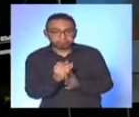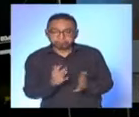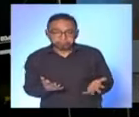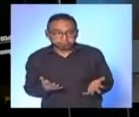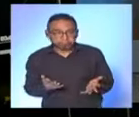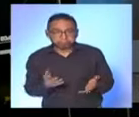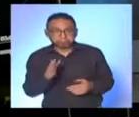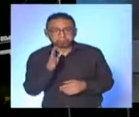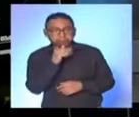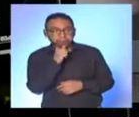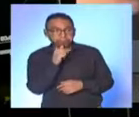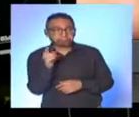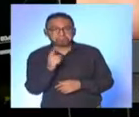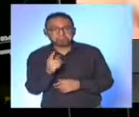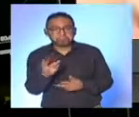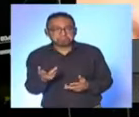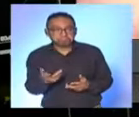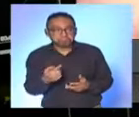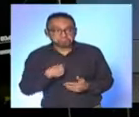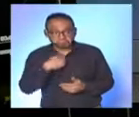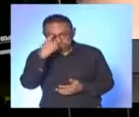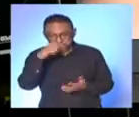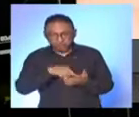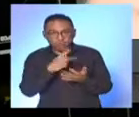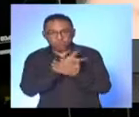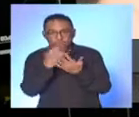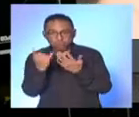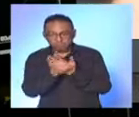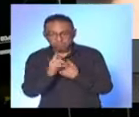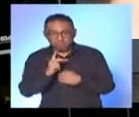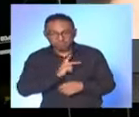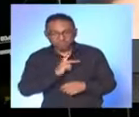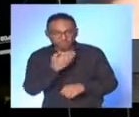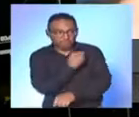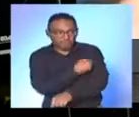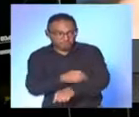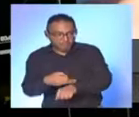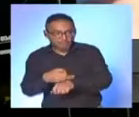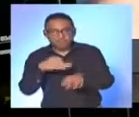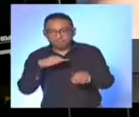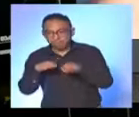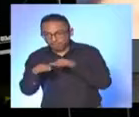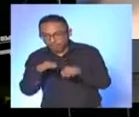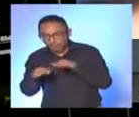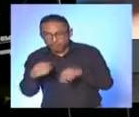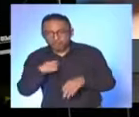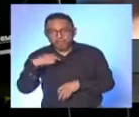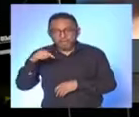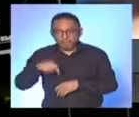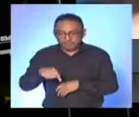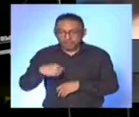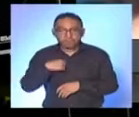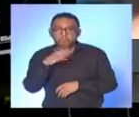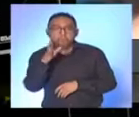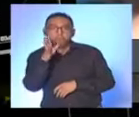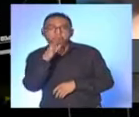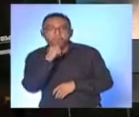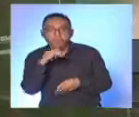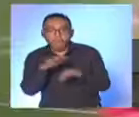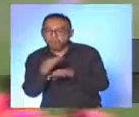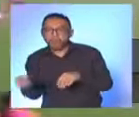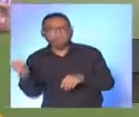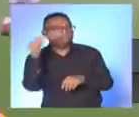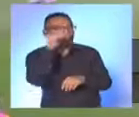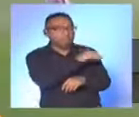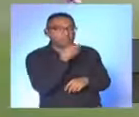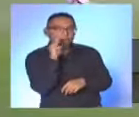no son las condiciones. Creo que mis proyectos familiares y laborales, lo que yo tengo aquí, pues no me deja continuar con ese sueño.